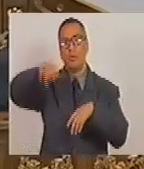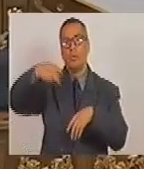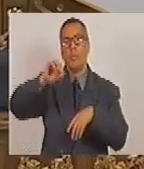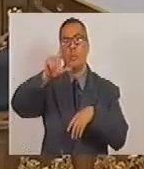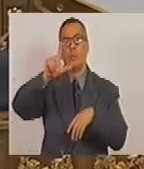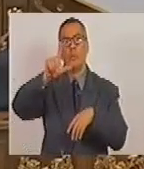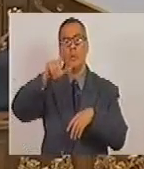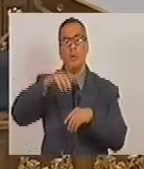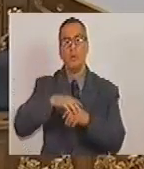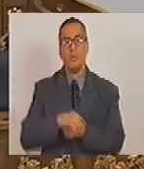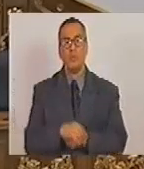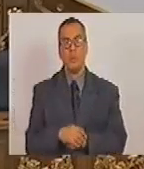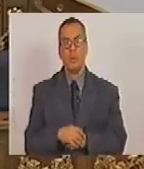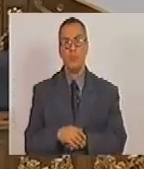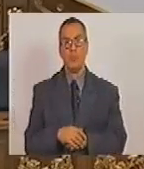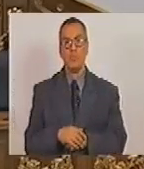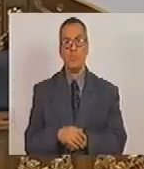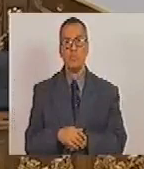de